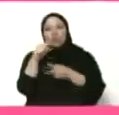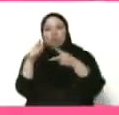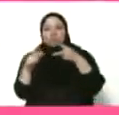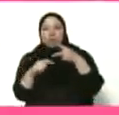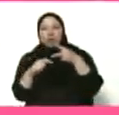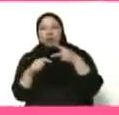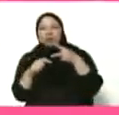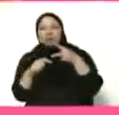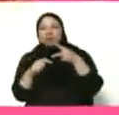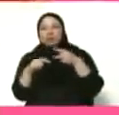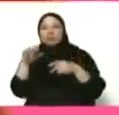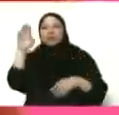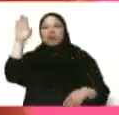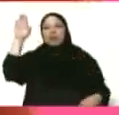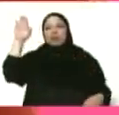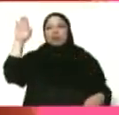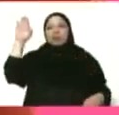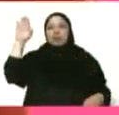Bájenlo, por favor.